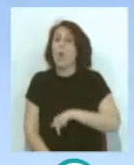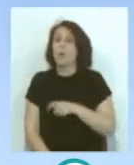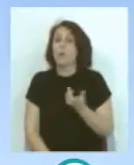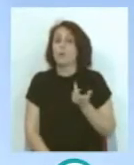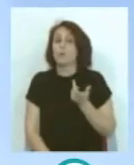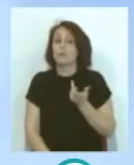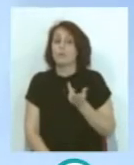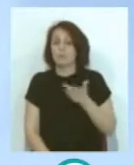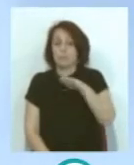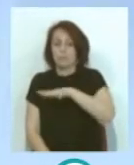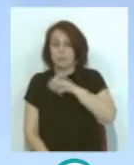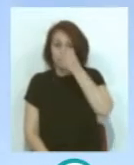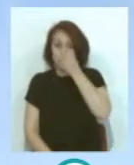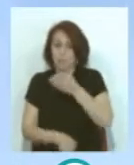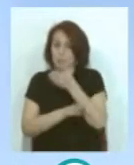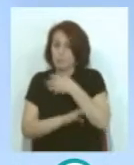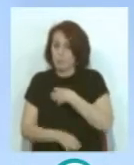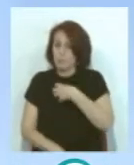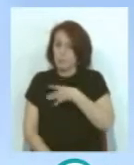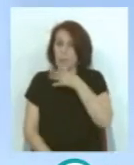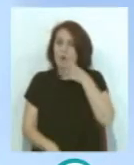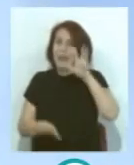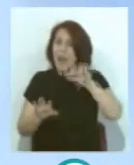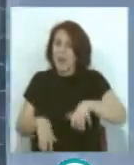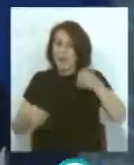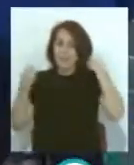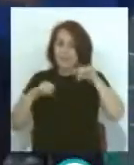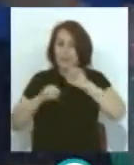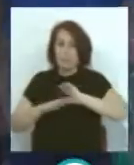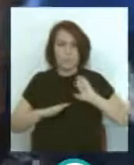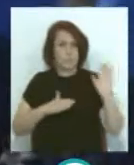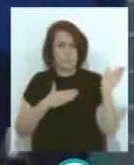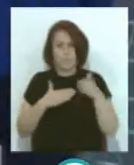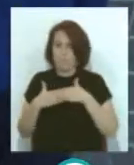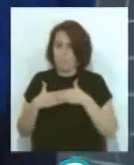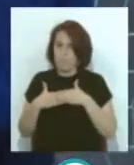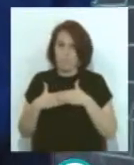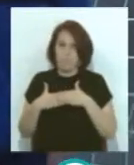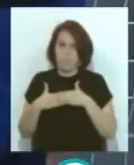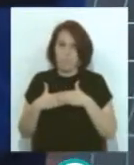podido estar en la Ciudad Deportiva porque el Cádiz ha declarado el entrenamiento a puerta cerrada.